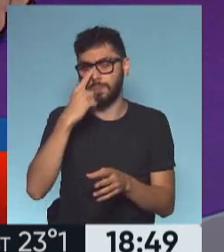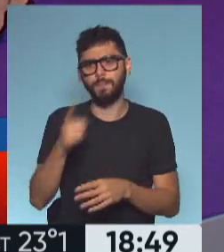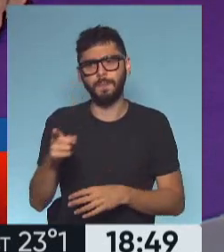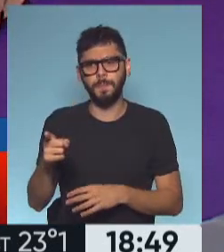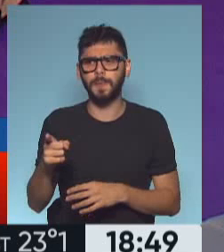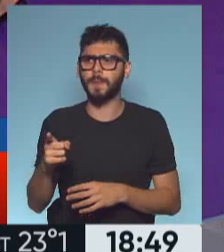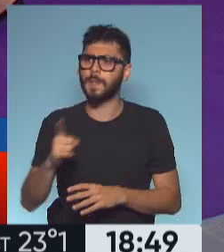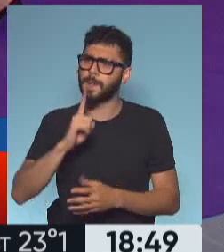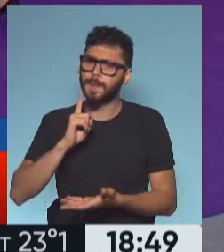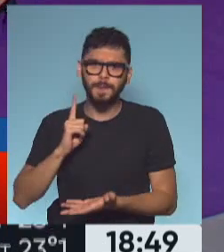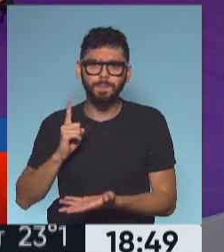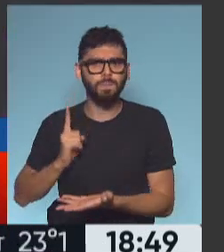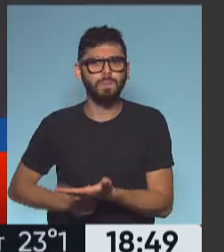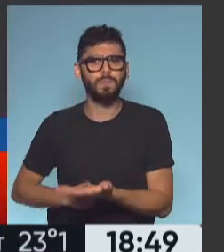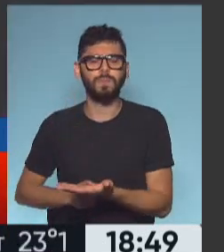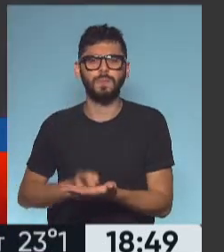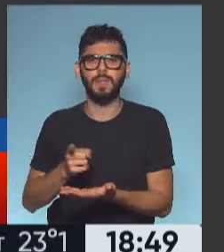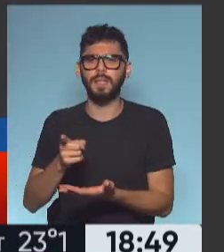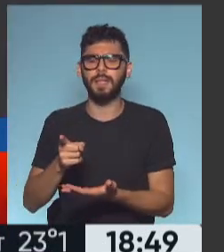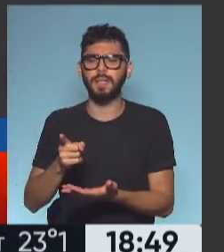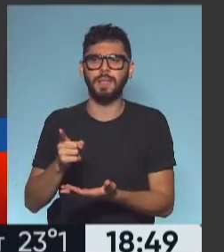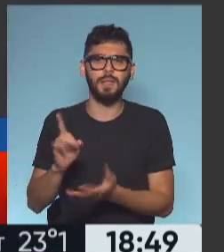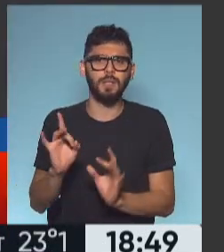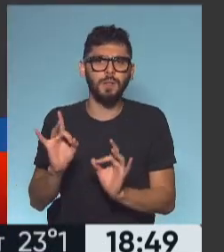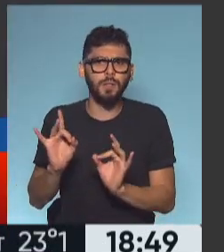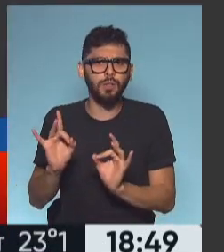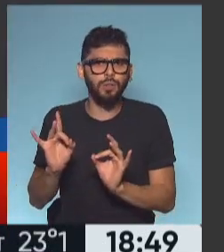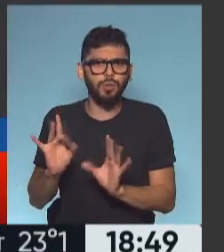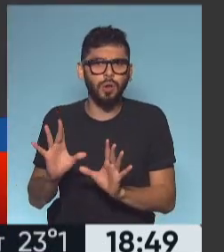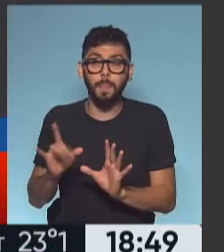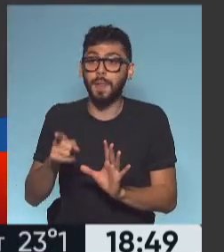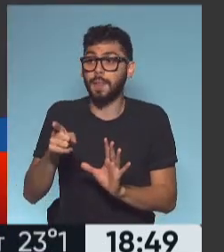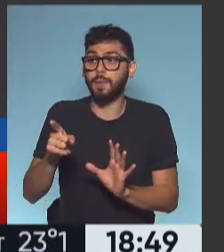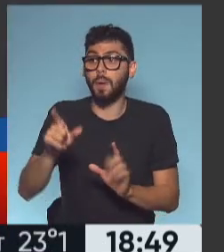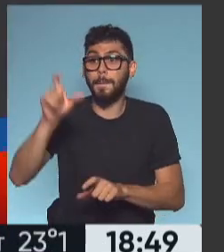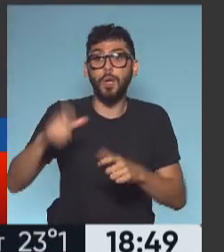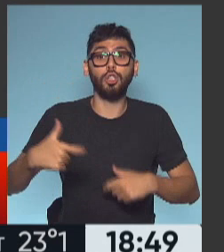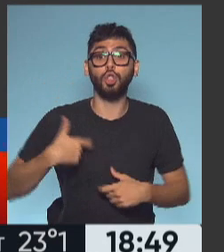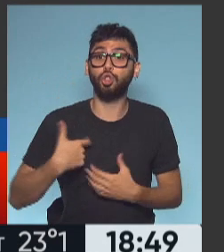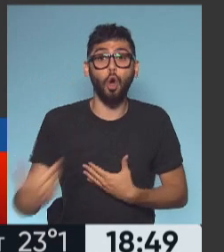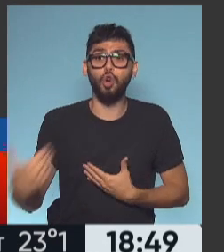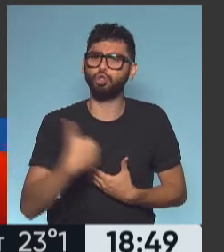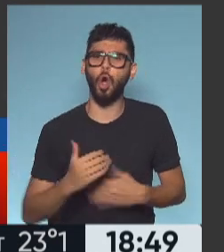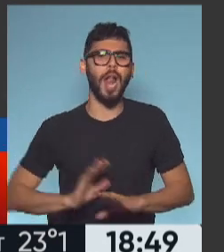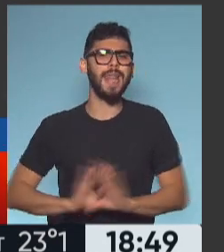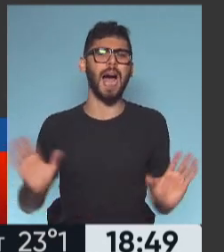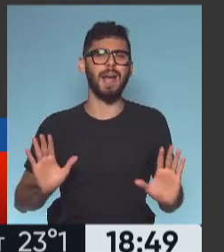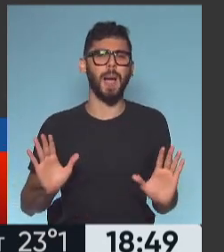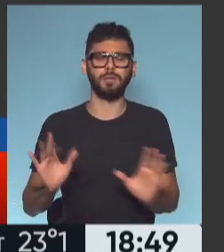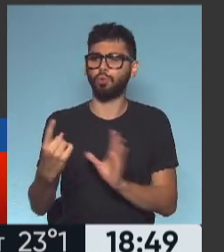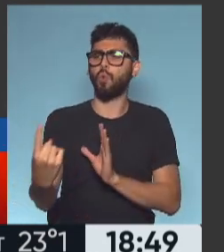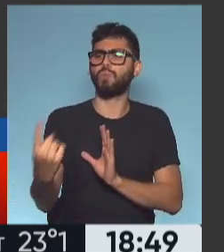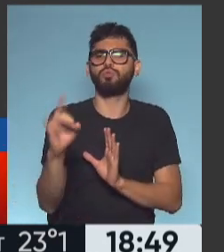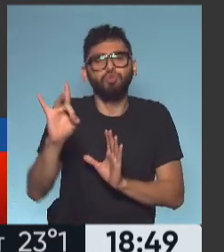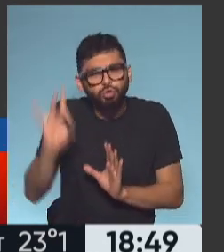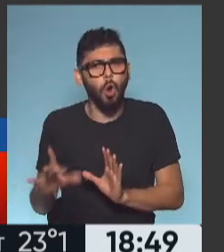¿sí?, atender nada más que a los afiliados a su institución y que no tienen... Ahí está la foto, la